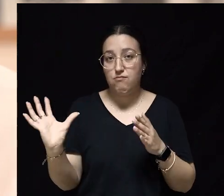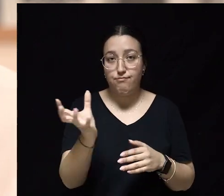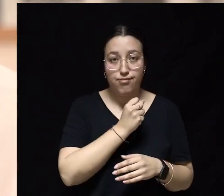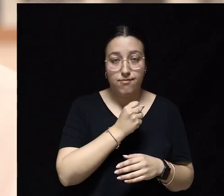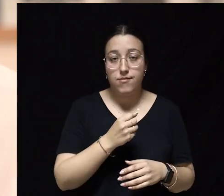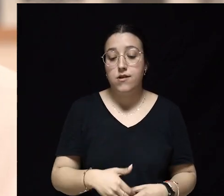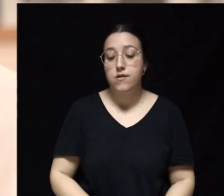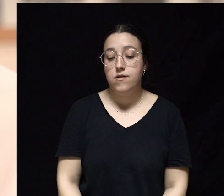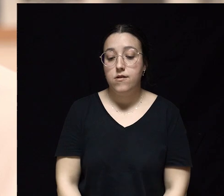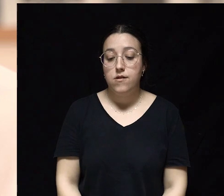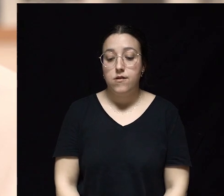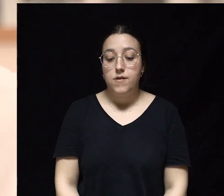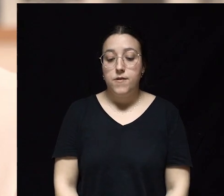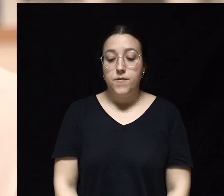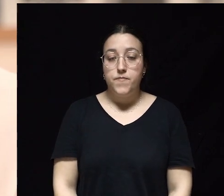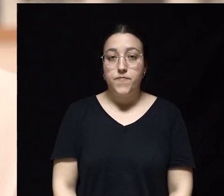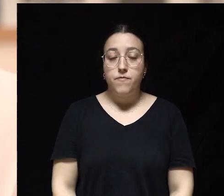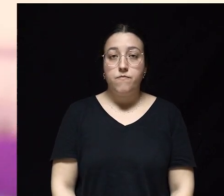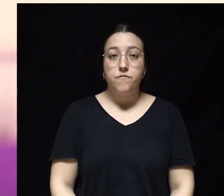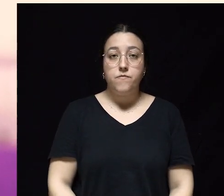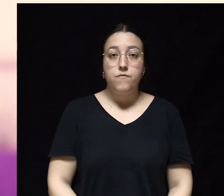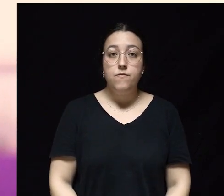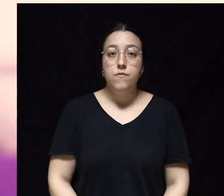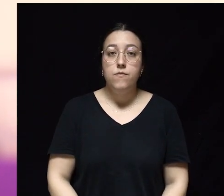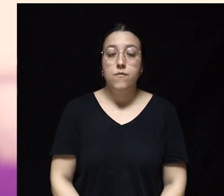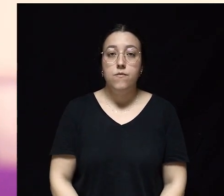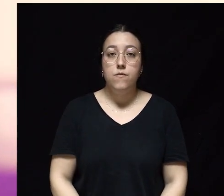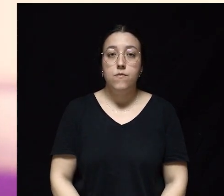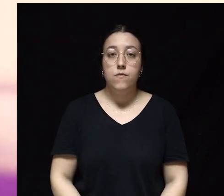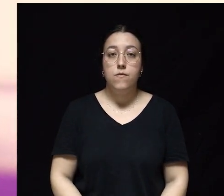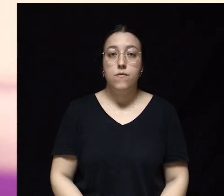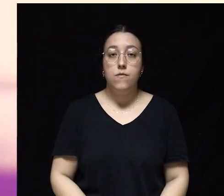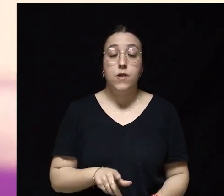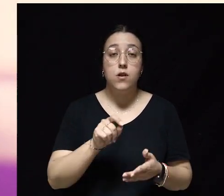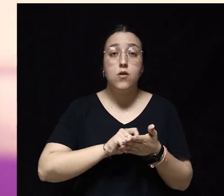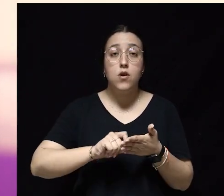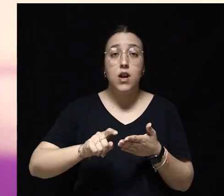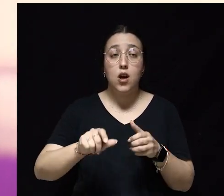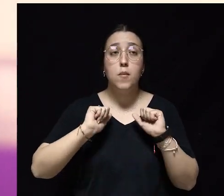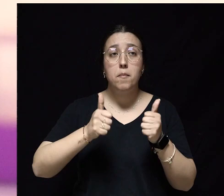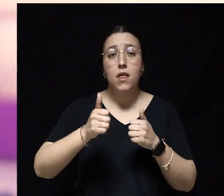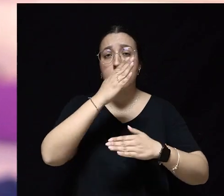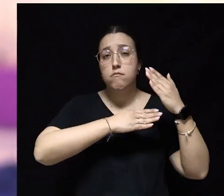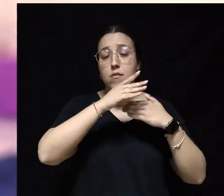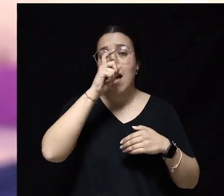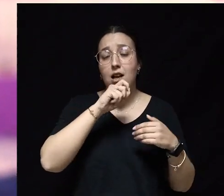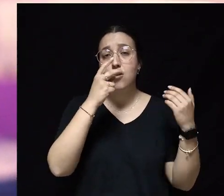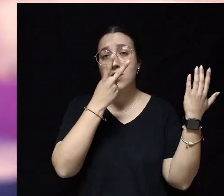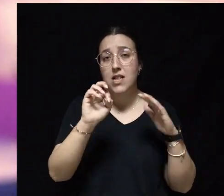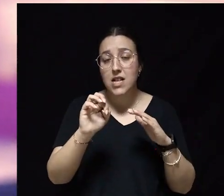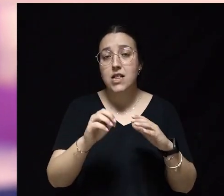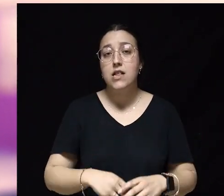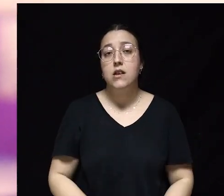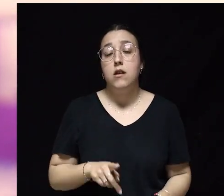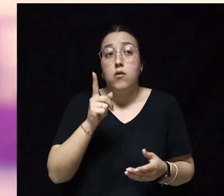un 99% de alumnado de etnia gitana, en el que, bueno, esta escuela se